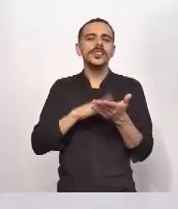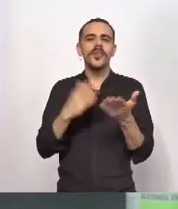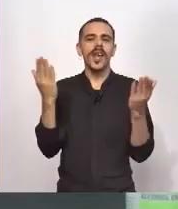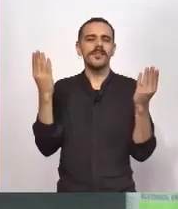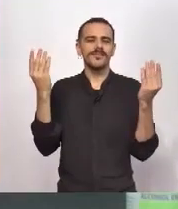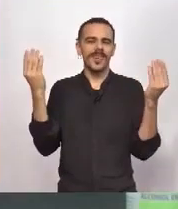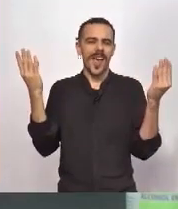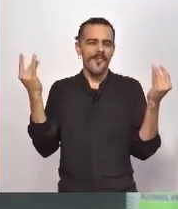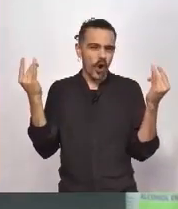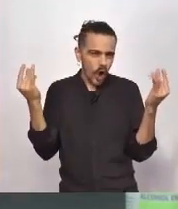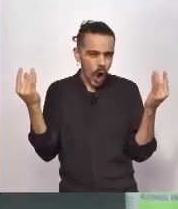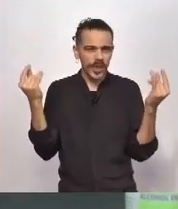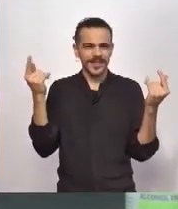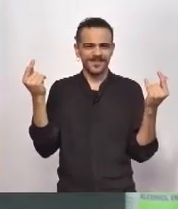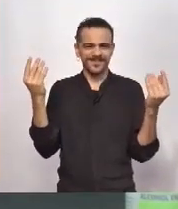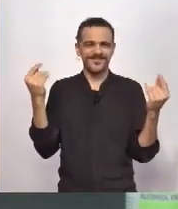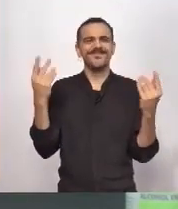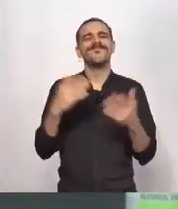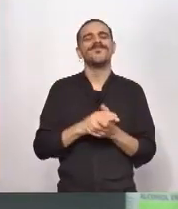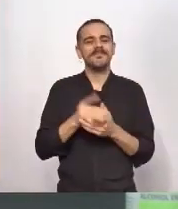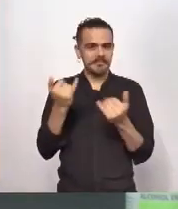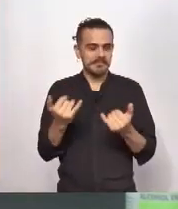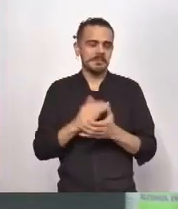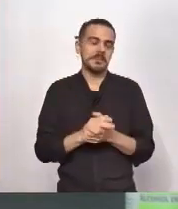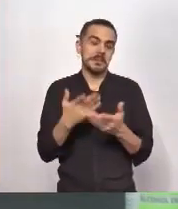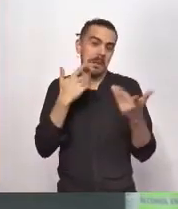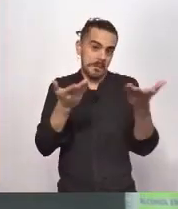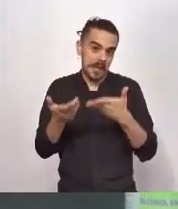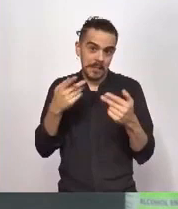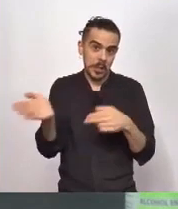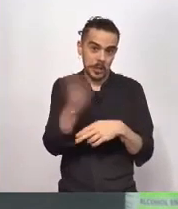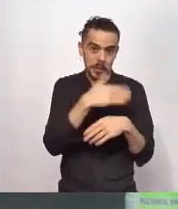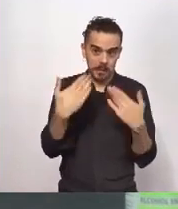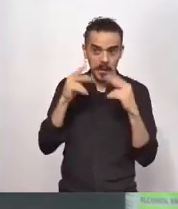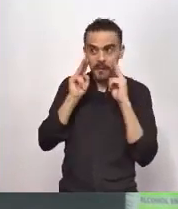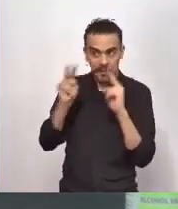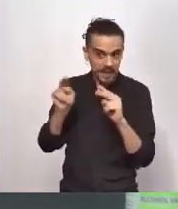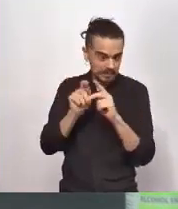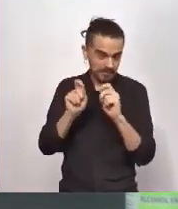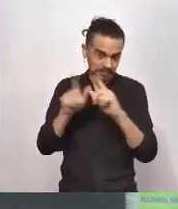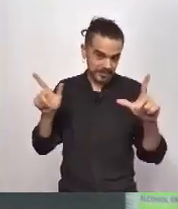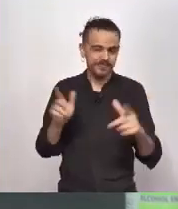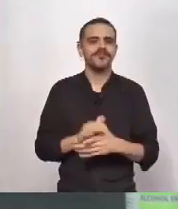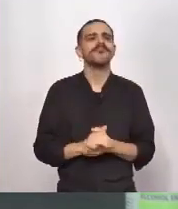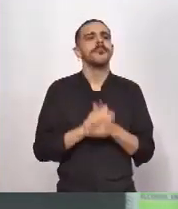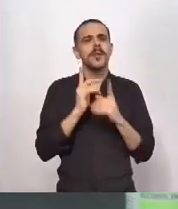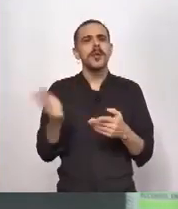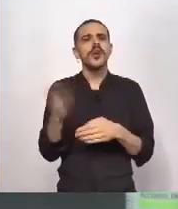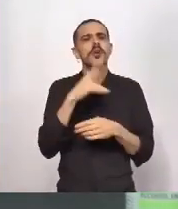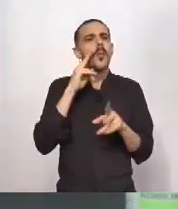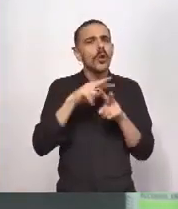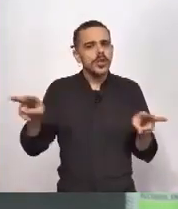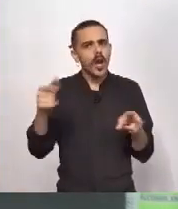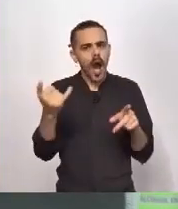contarles también que los museos, todos los museos de nuestra provincia, están trabajando en poder compartir y difundir el